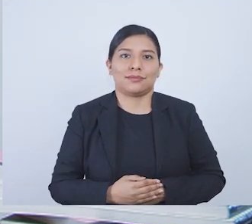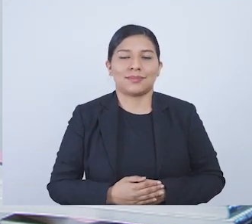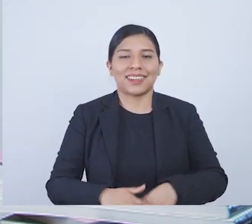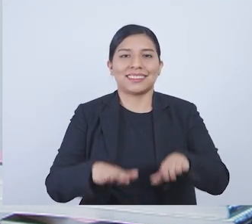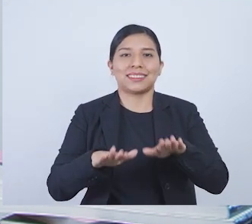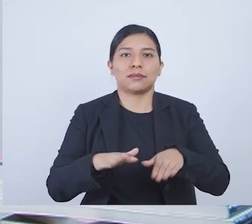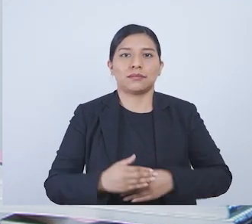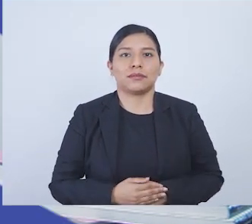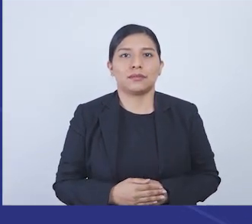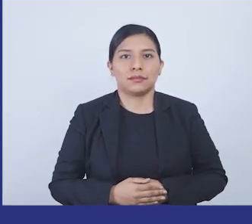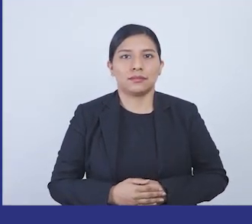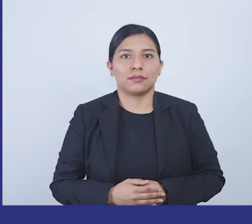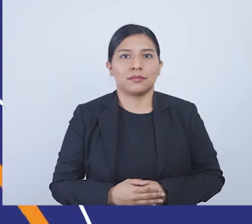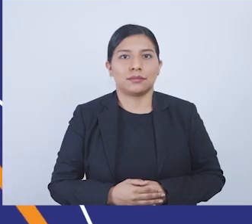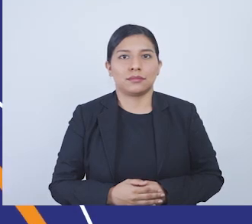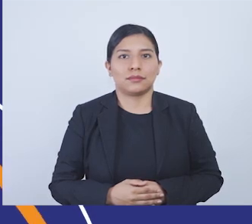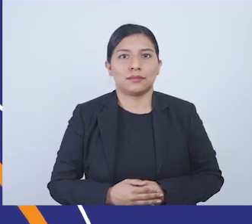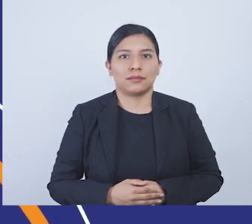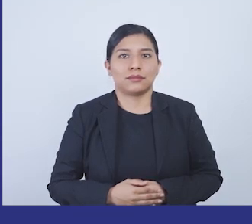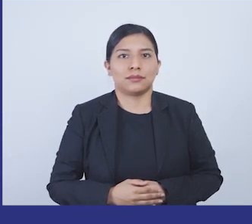Muchas gracias.